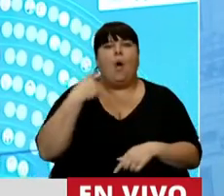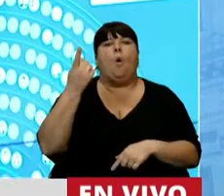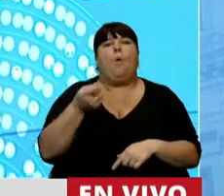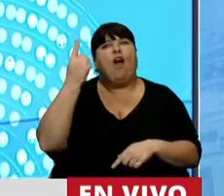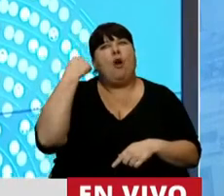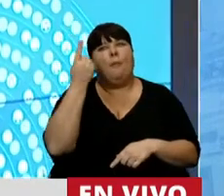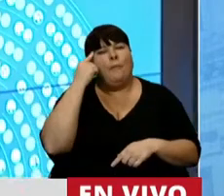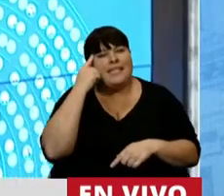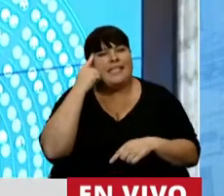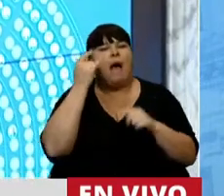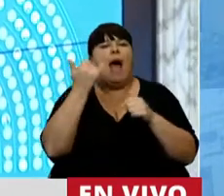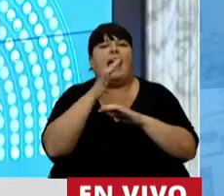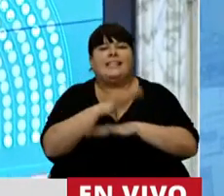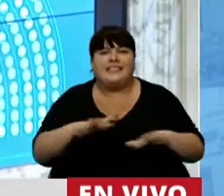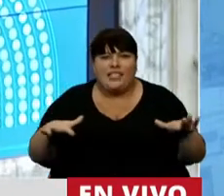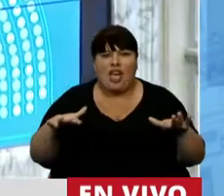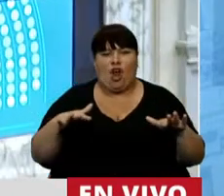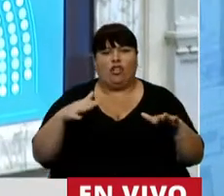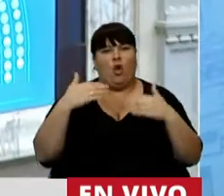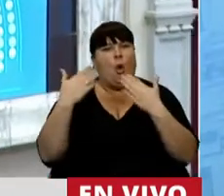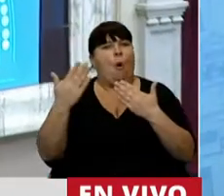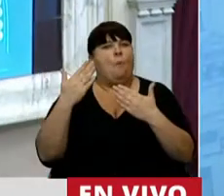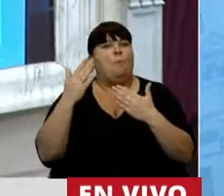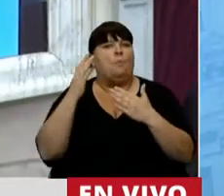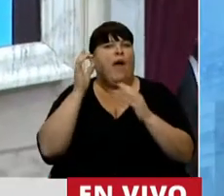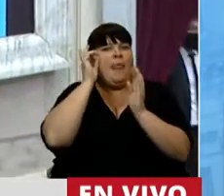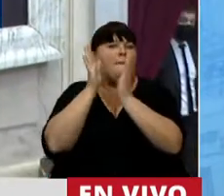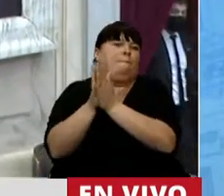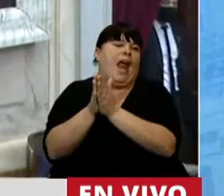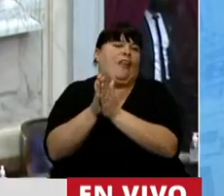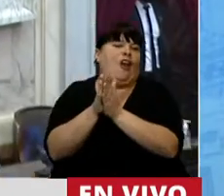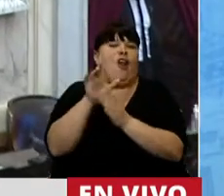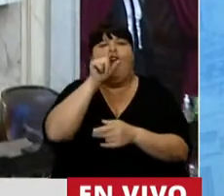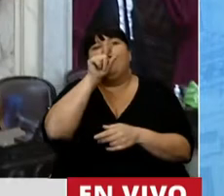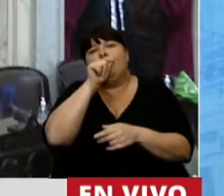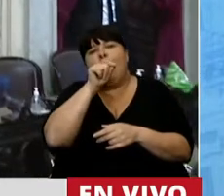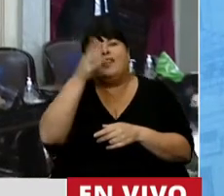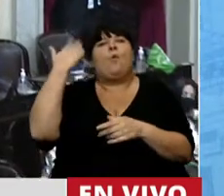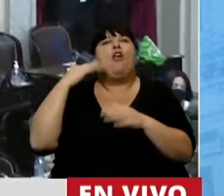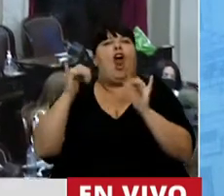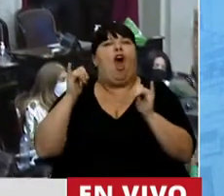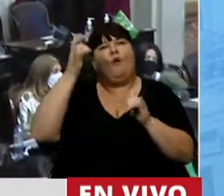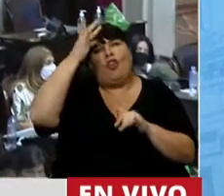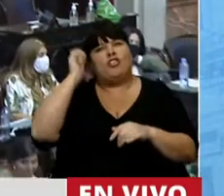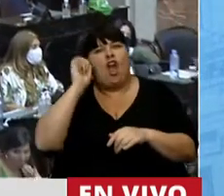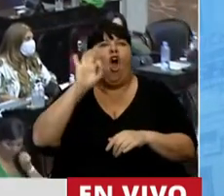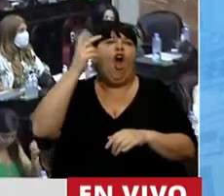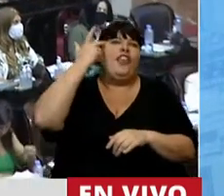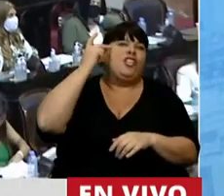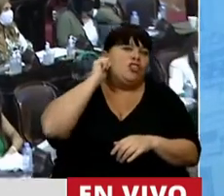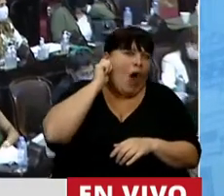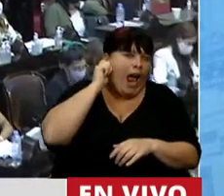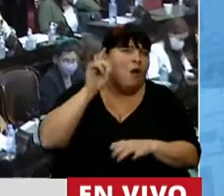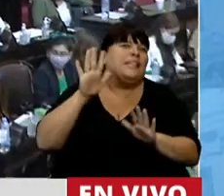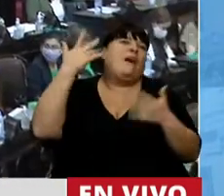que creemos que hay chicos que pueden perdonarse algún tuit que hicieron a los 12 años o a los 18 años